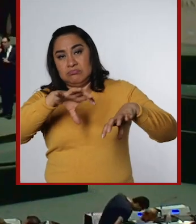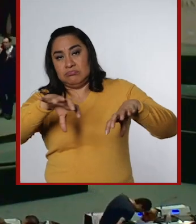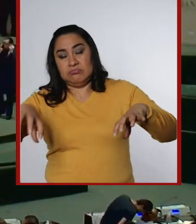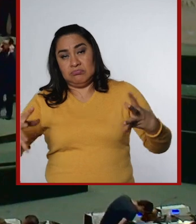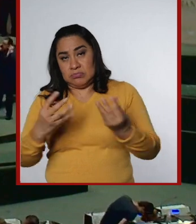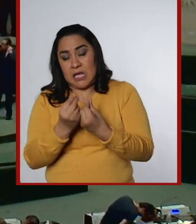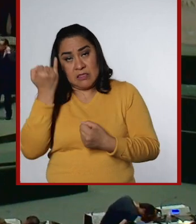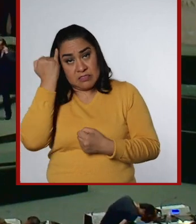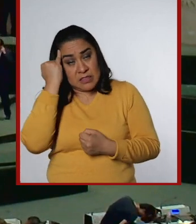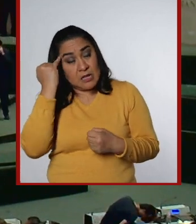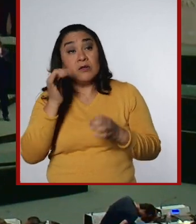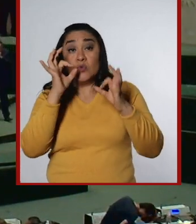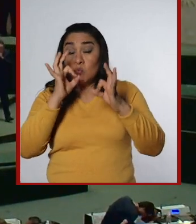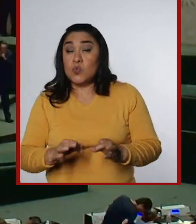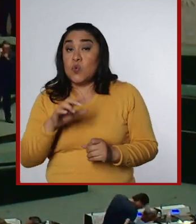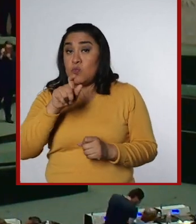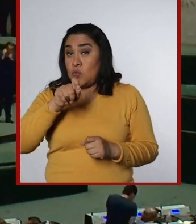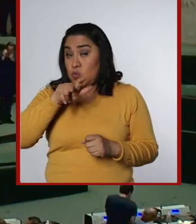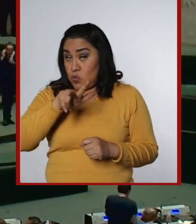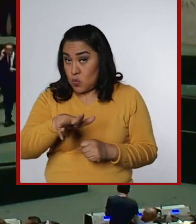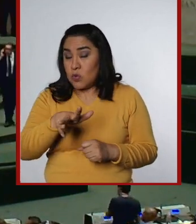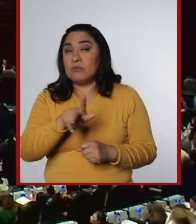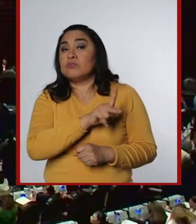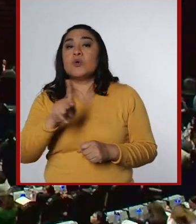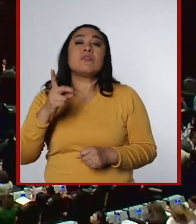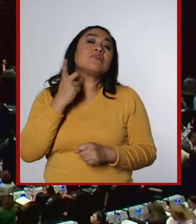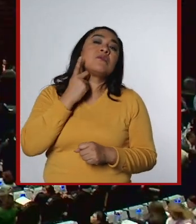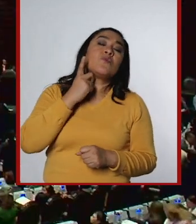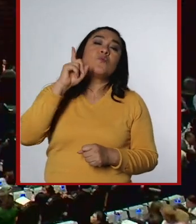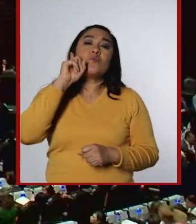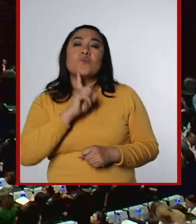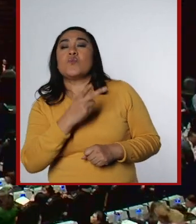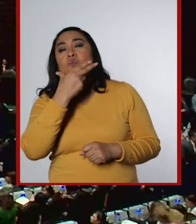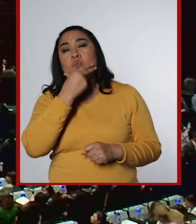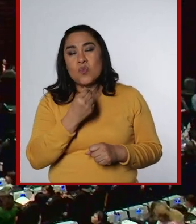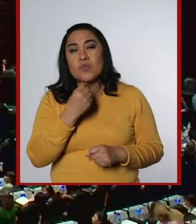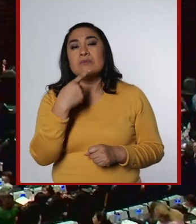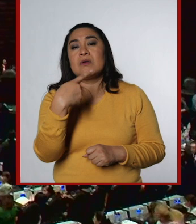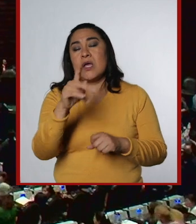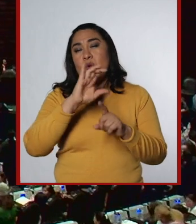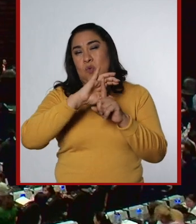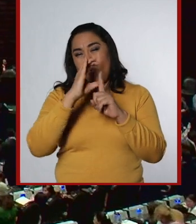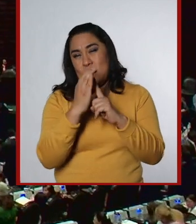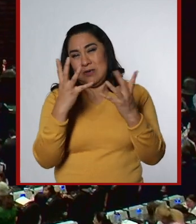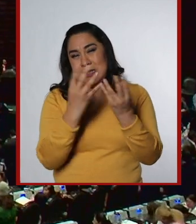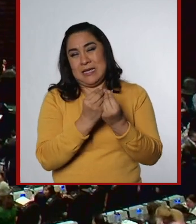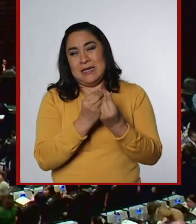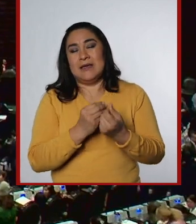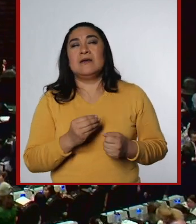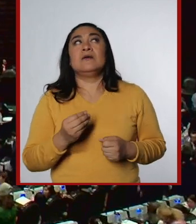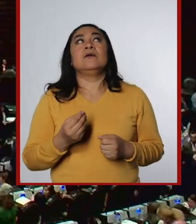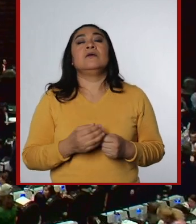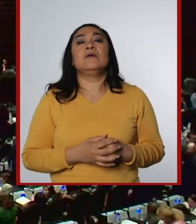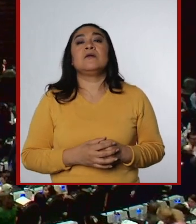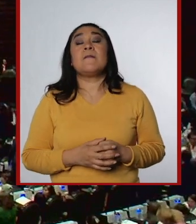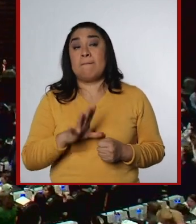y diputadas del Congreso de la Unión, de 500 que existen o 550,